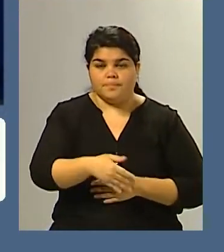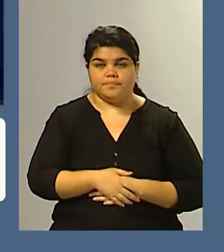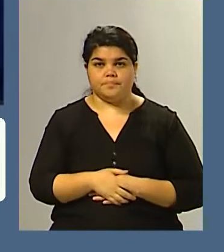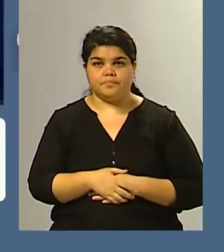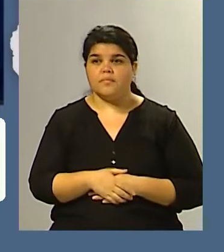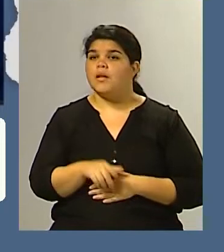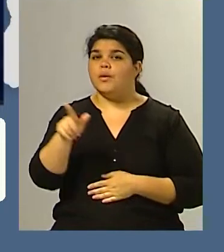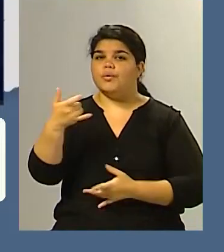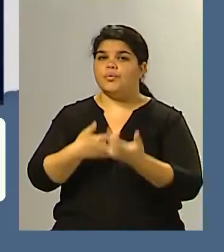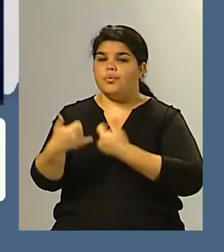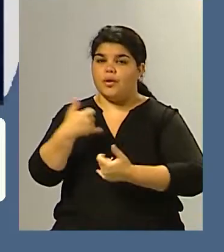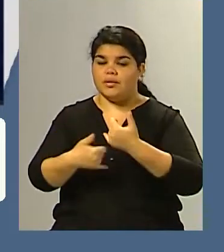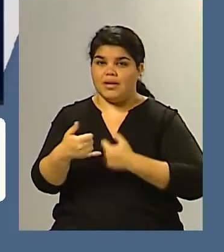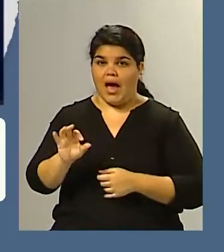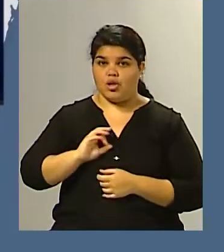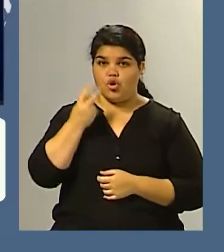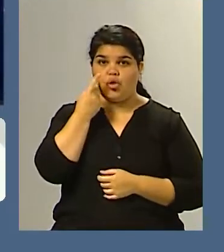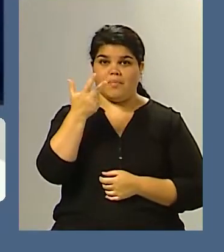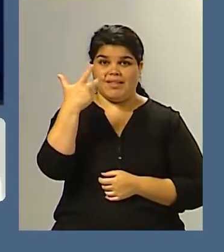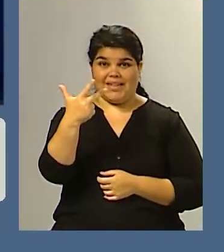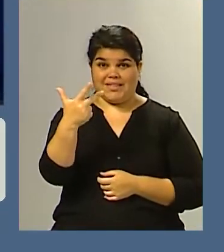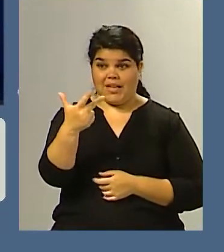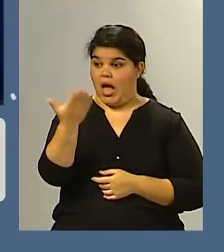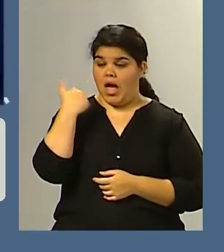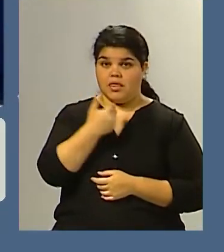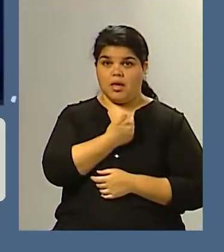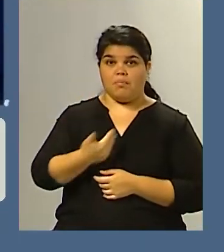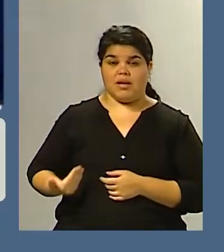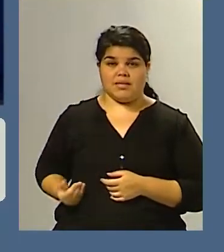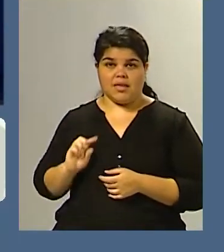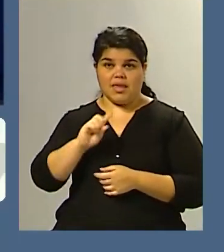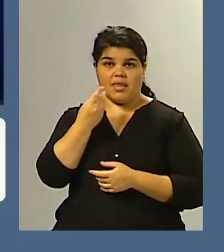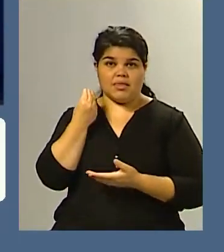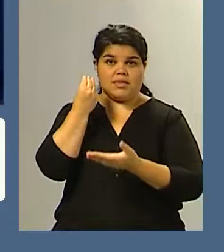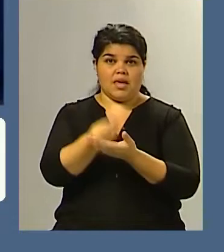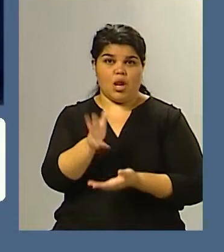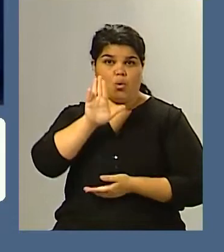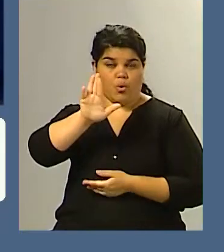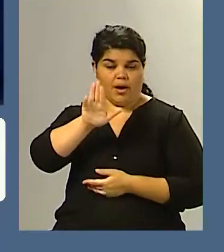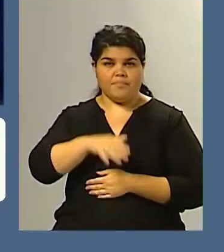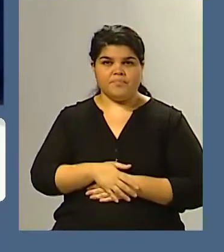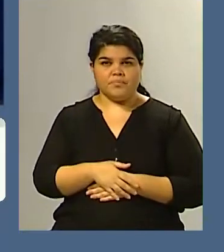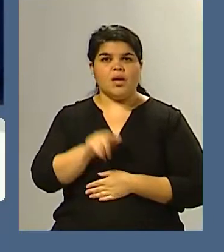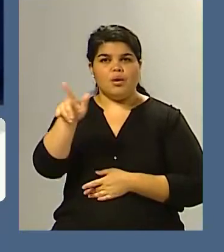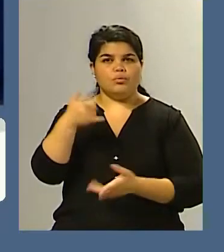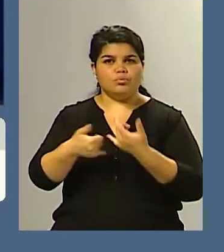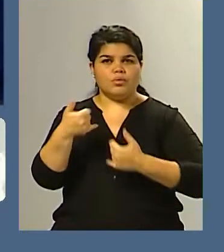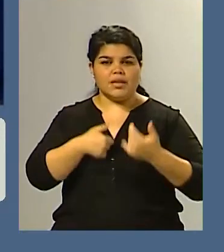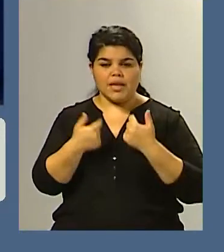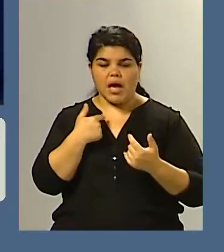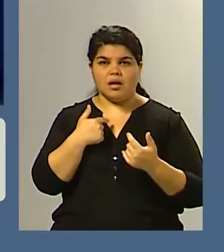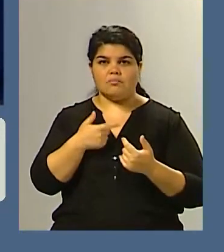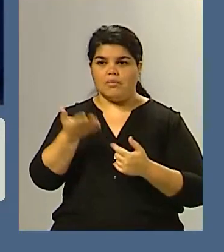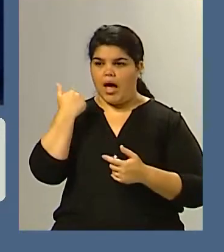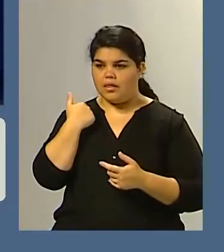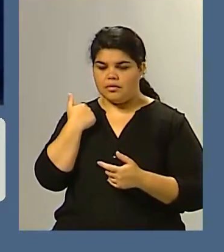referencia justamente al 2003 cuando asumía como presidente su primera presidencia Lula, y hablaba de esa diferencia, que ahora es una coalición